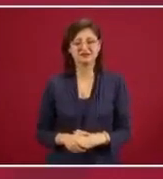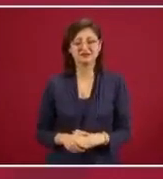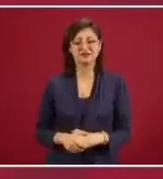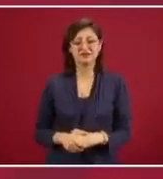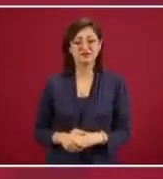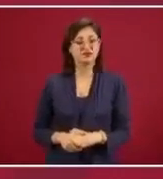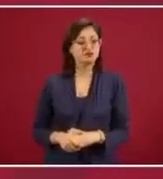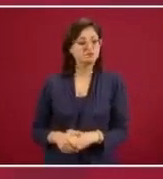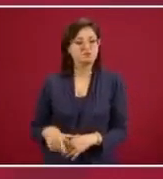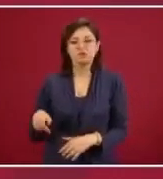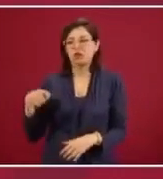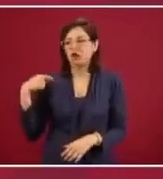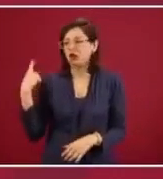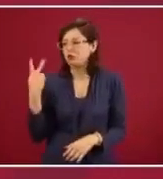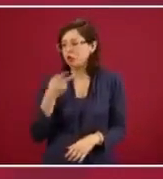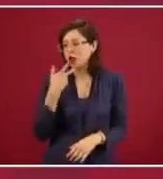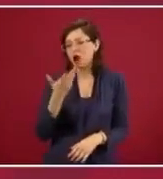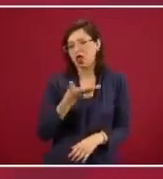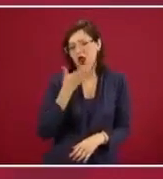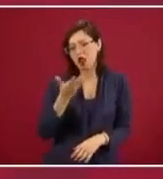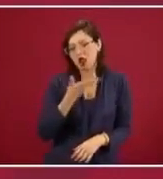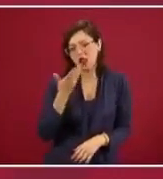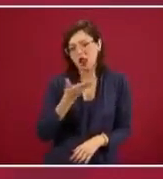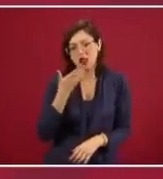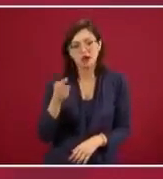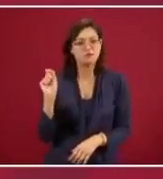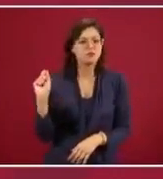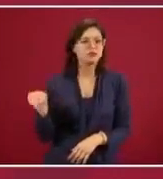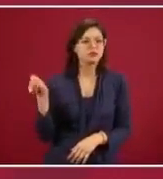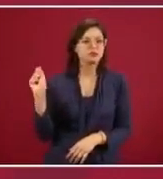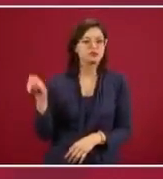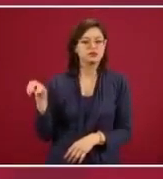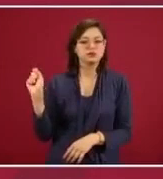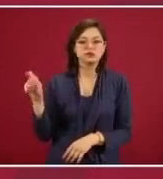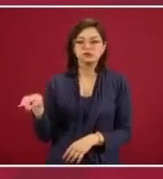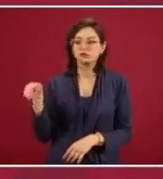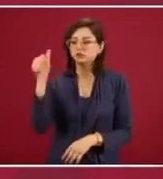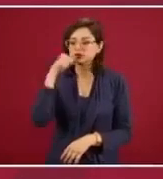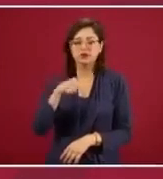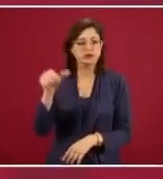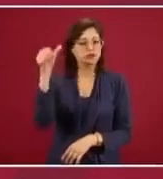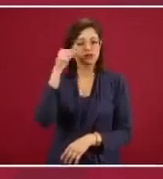es el mismo discurso de siempre. Es lo mismo.